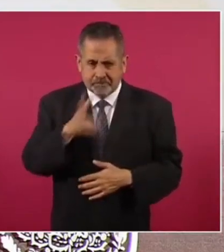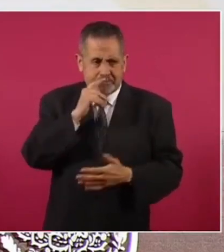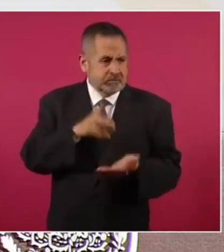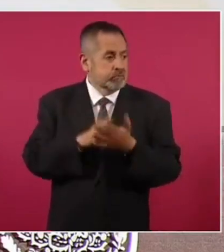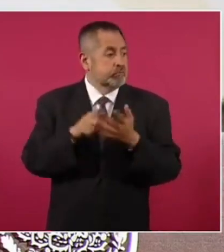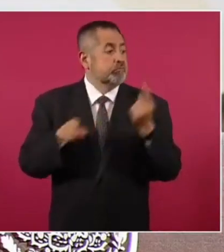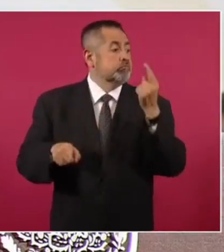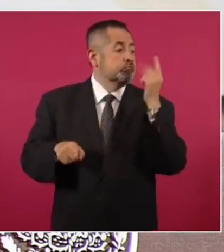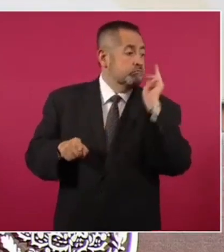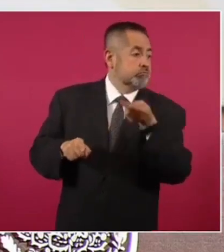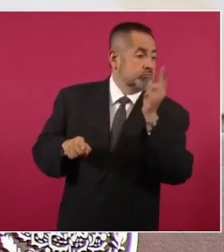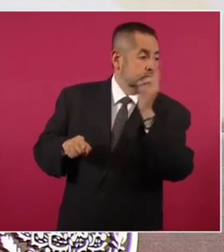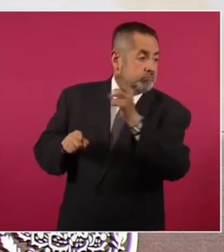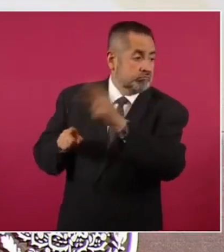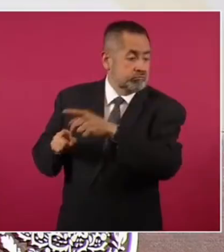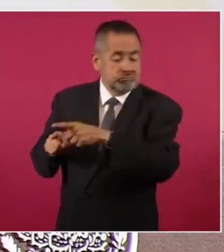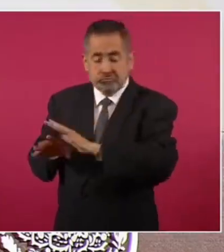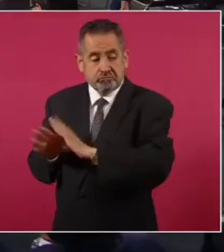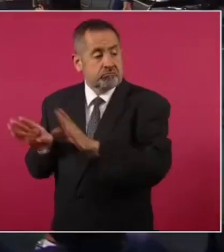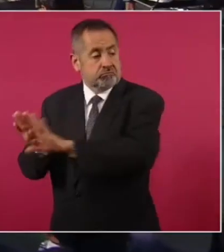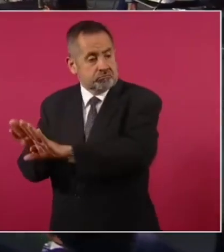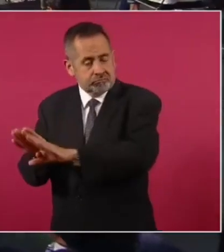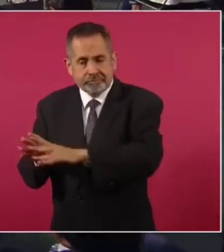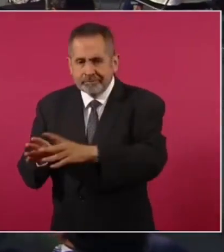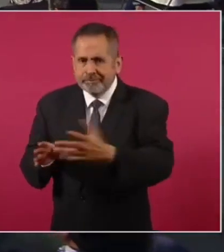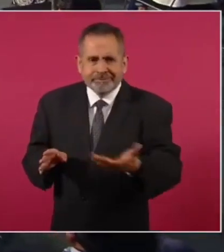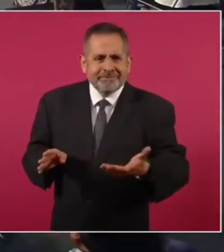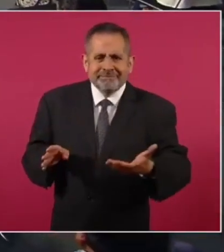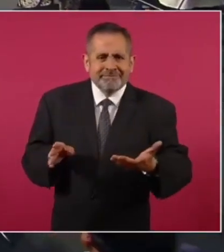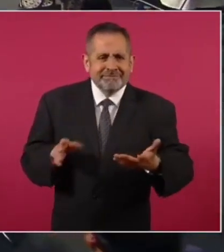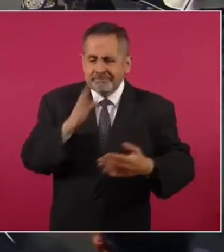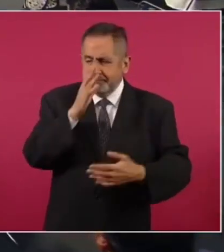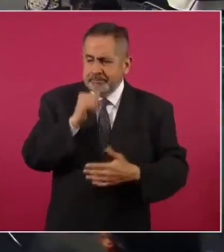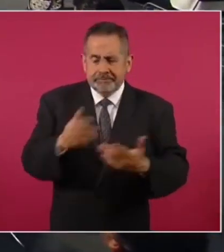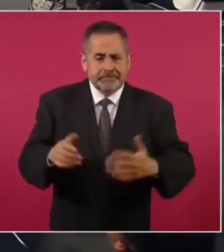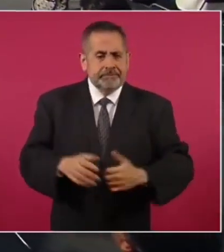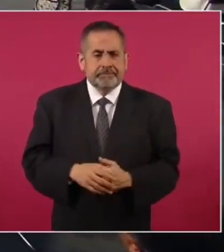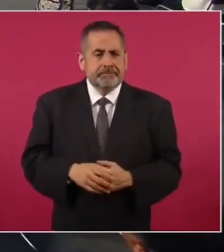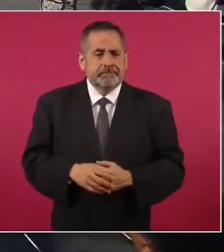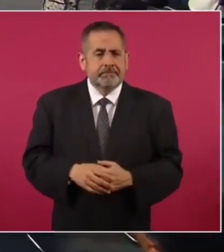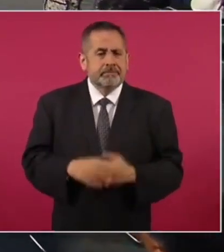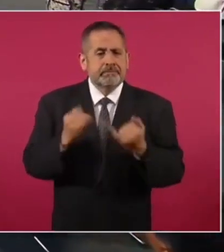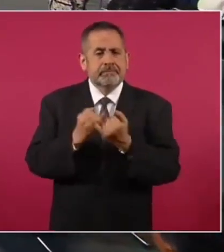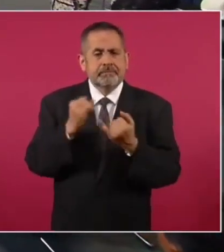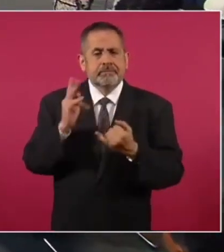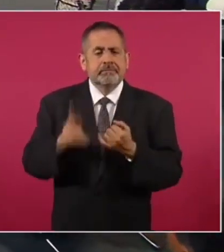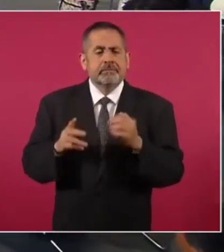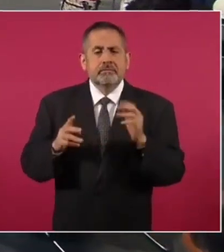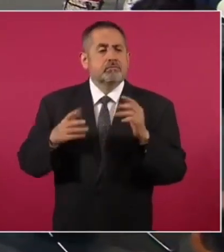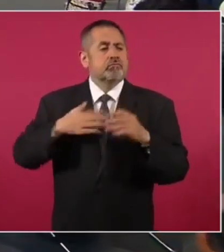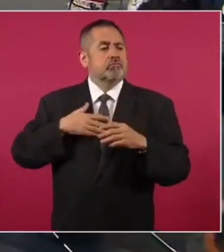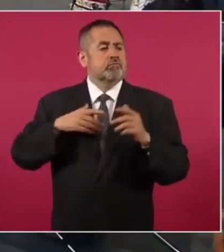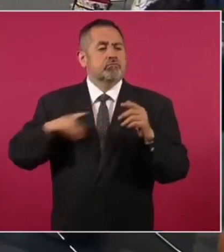derecho a actuar como el gobierno